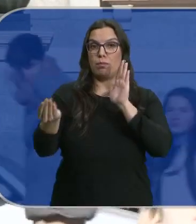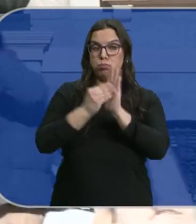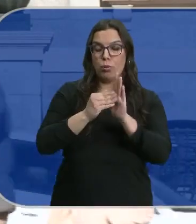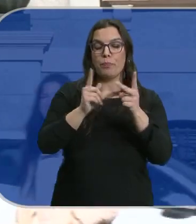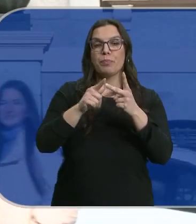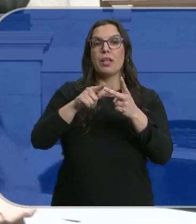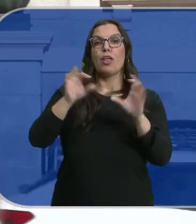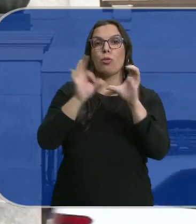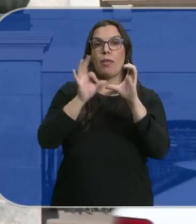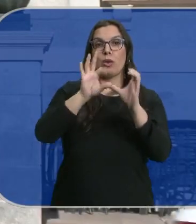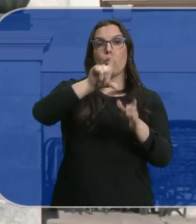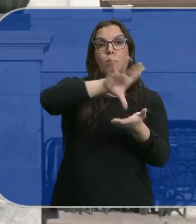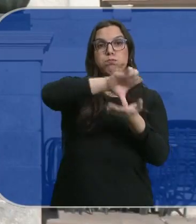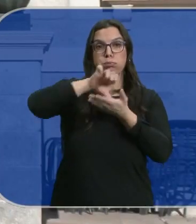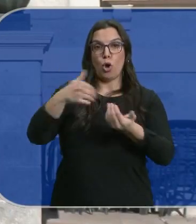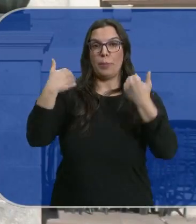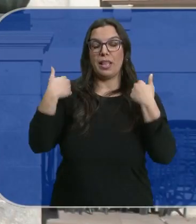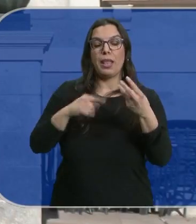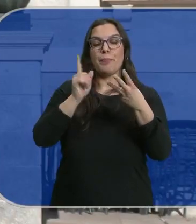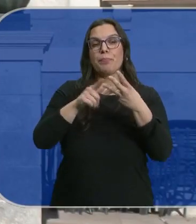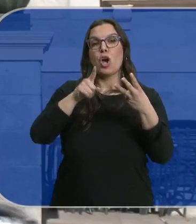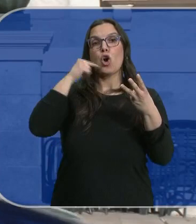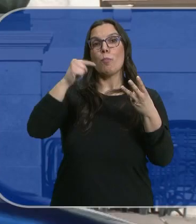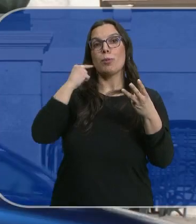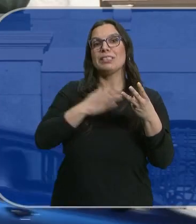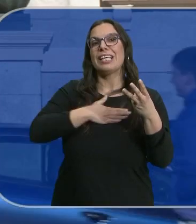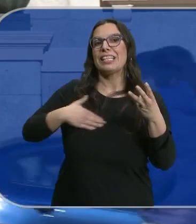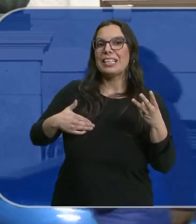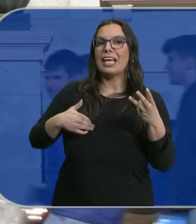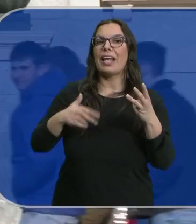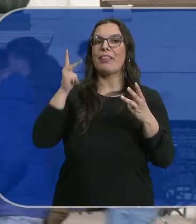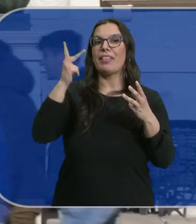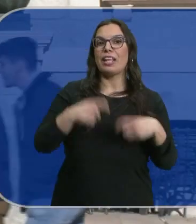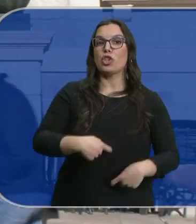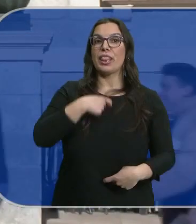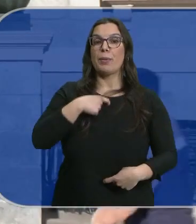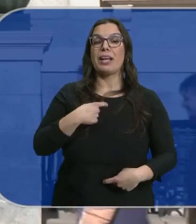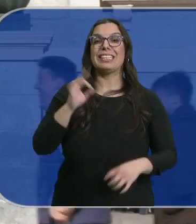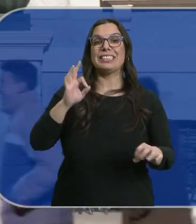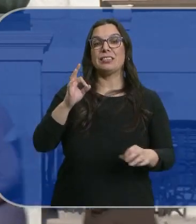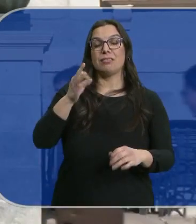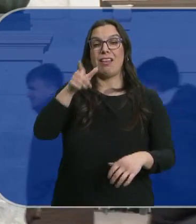a recentralizar las competencias y Compromís la necesidad de recuperar el derecho civil del valenciano.